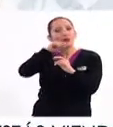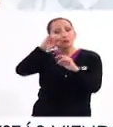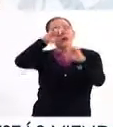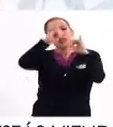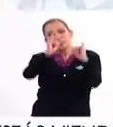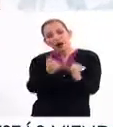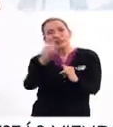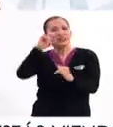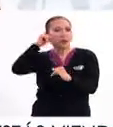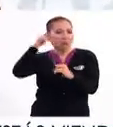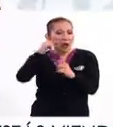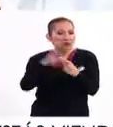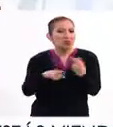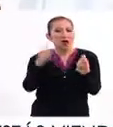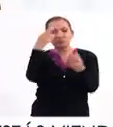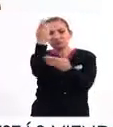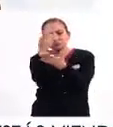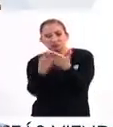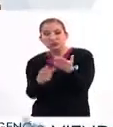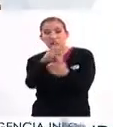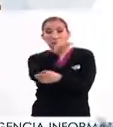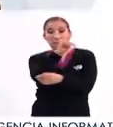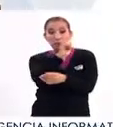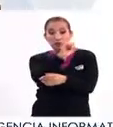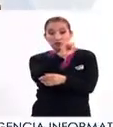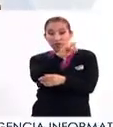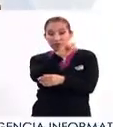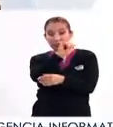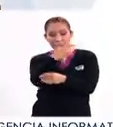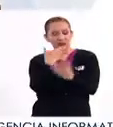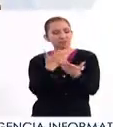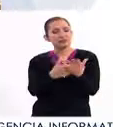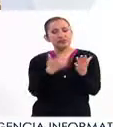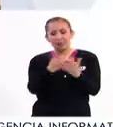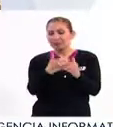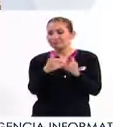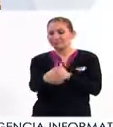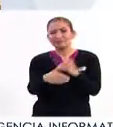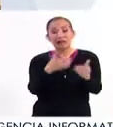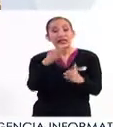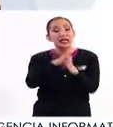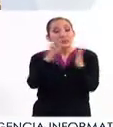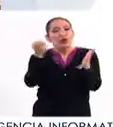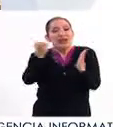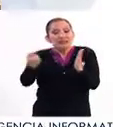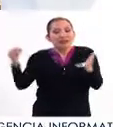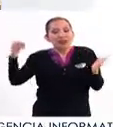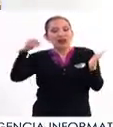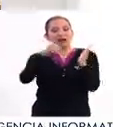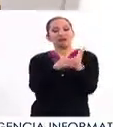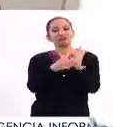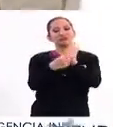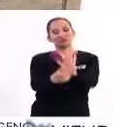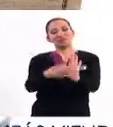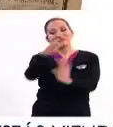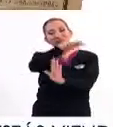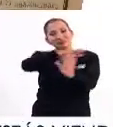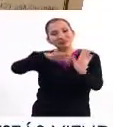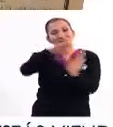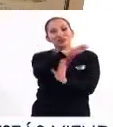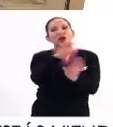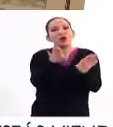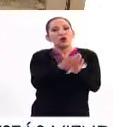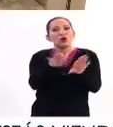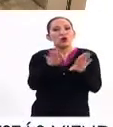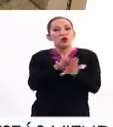precisamente poner en contexto que como pues Posada no era el único, había una serie de grabadores y litógrafos que